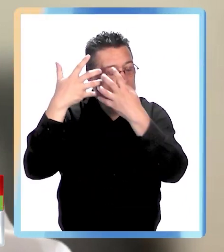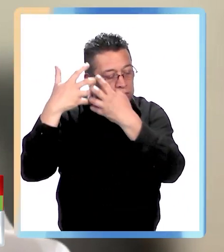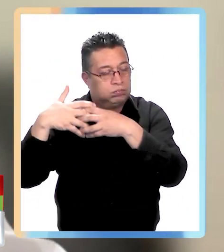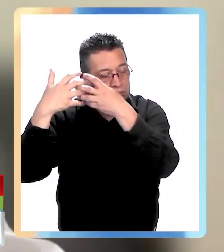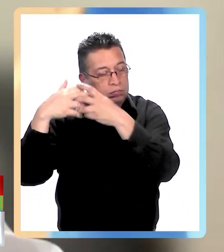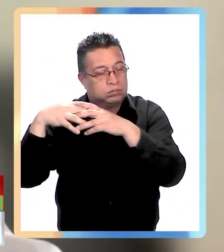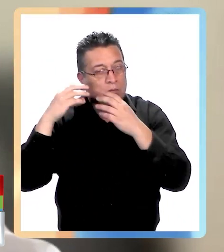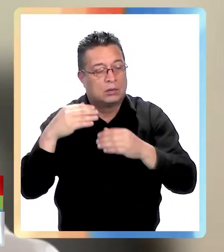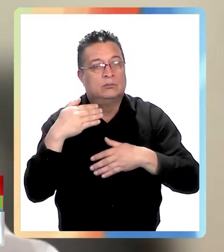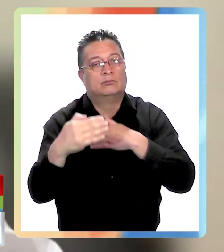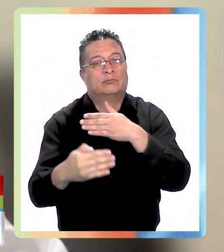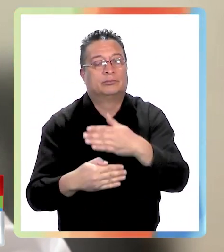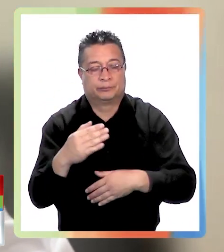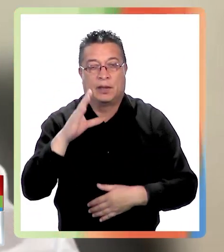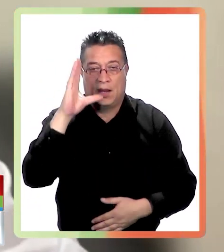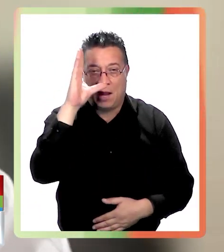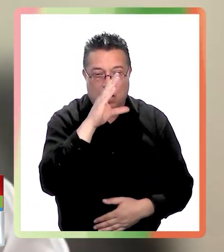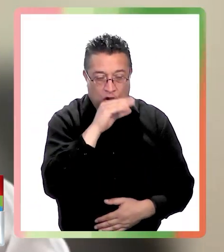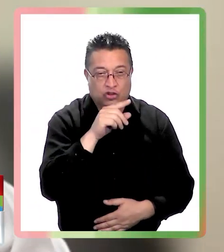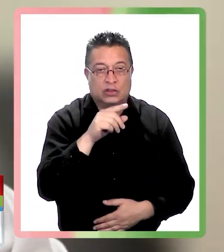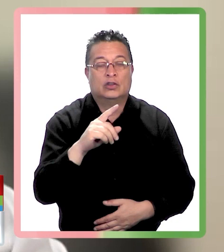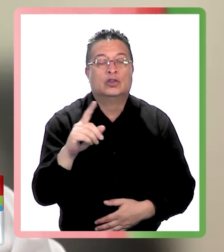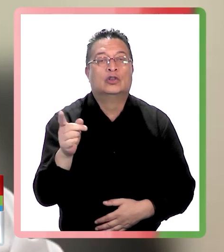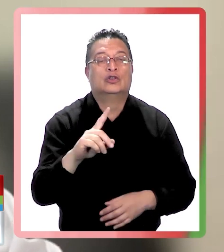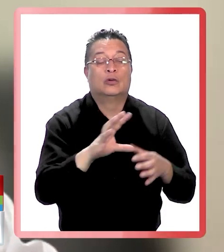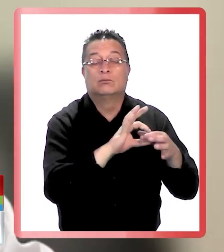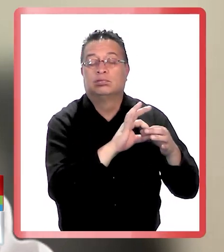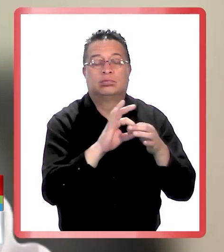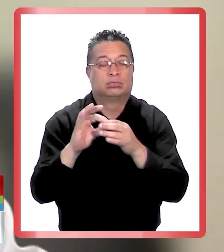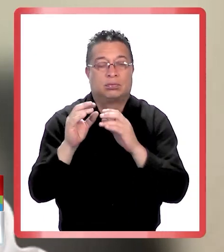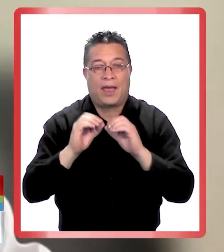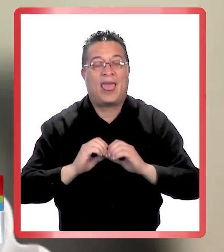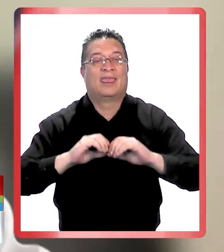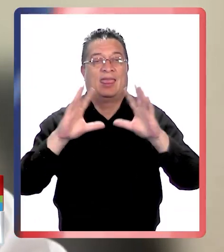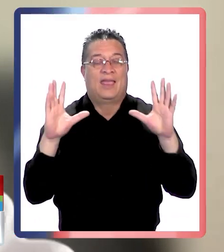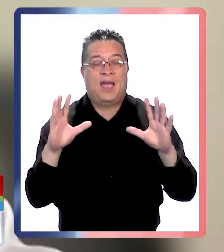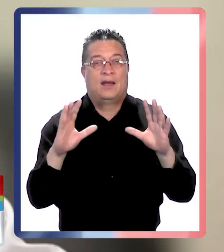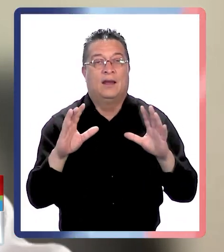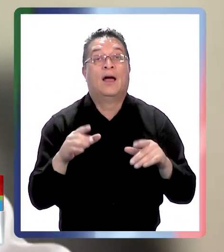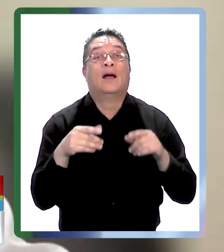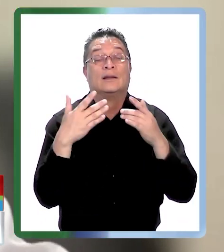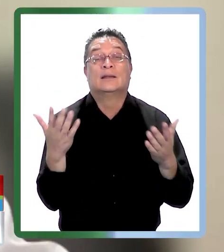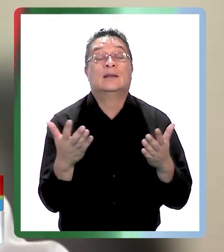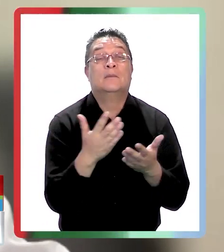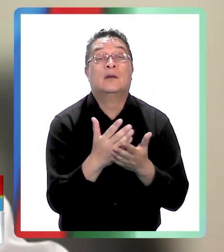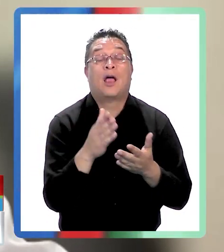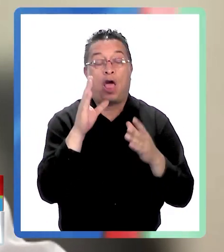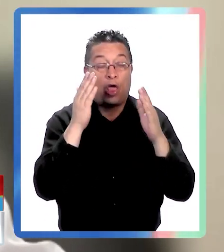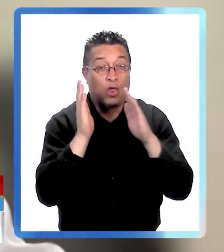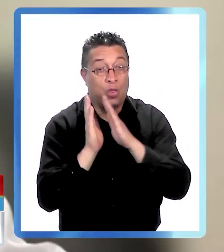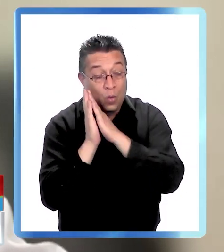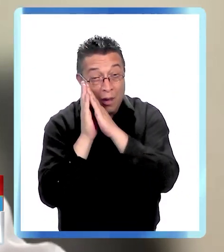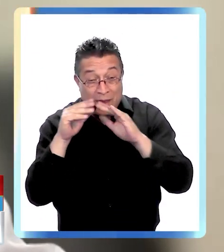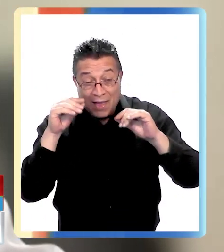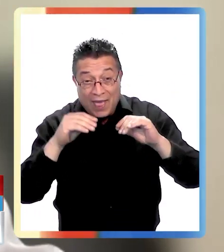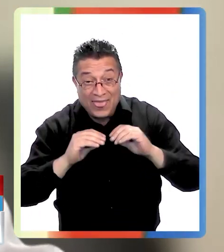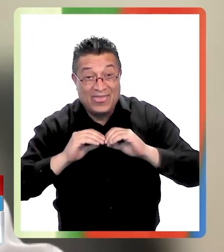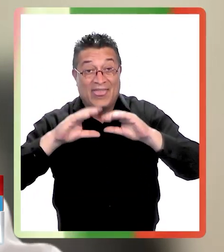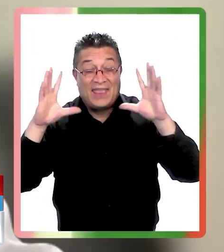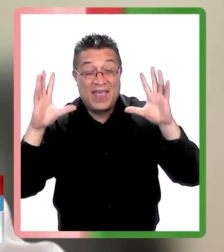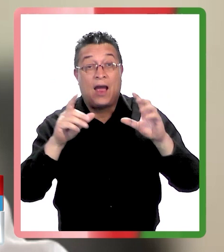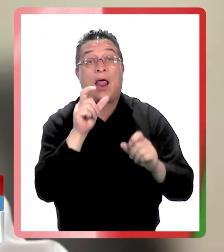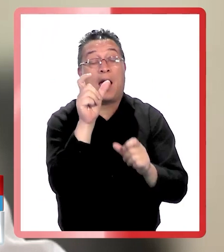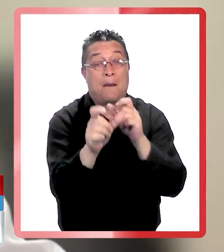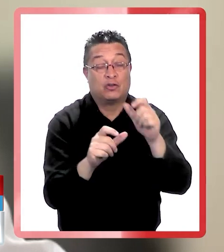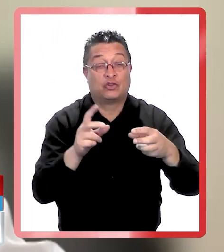cerebrales que ocurren durante la noche y que no ocurren durante el día, ¿ya? Pasa con dormir durante el día que, por